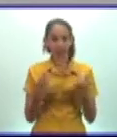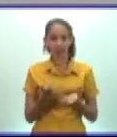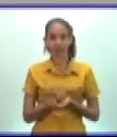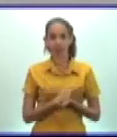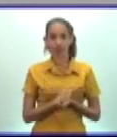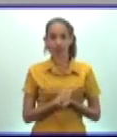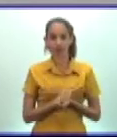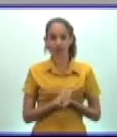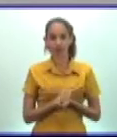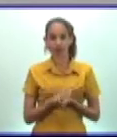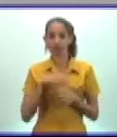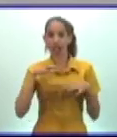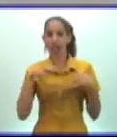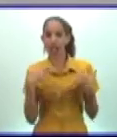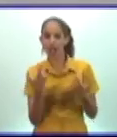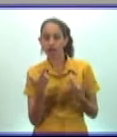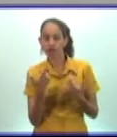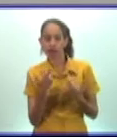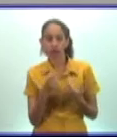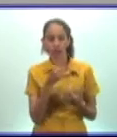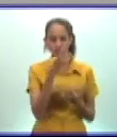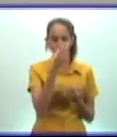Potencia de potencia.